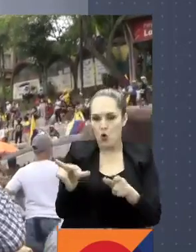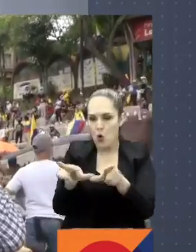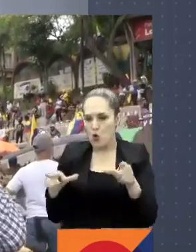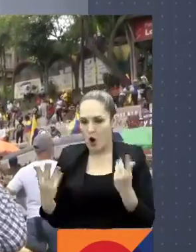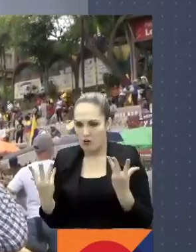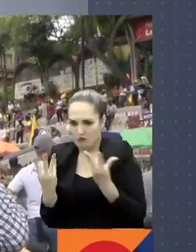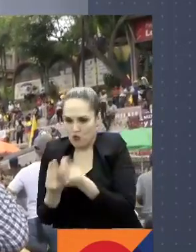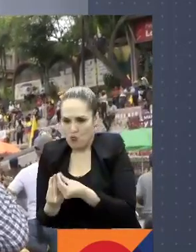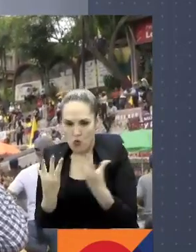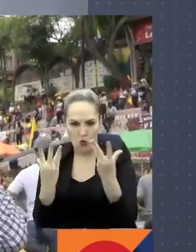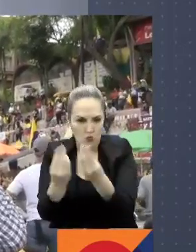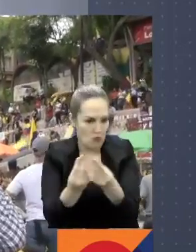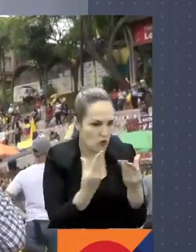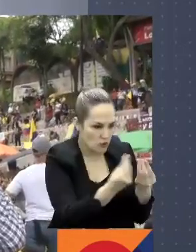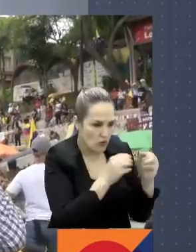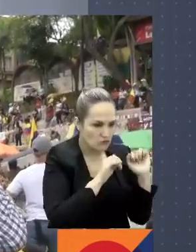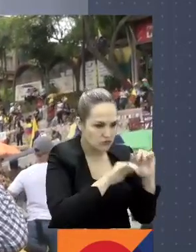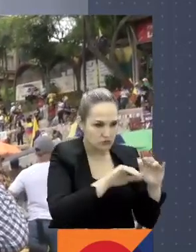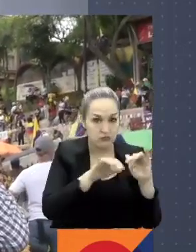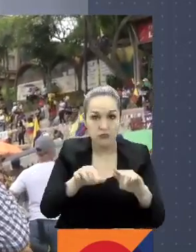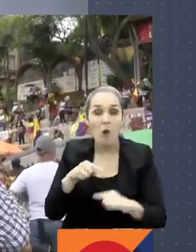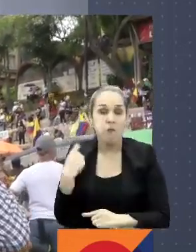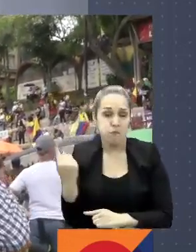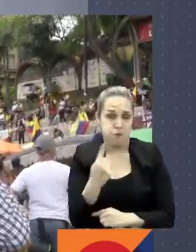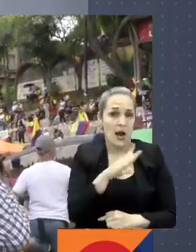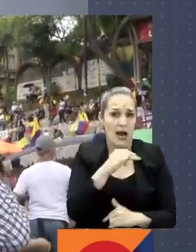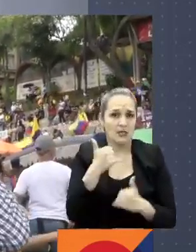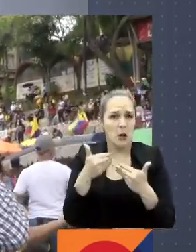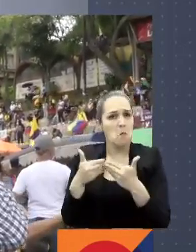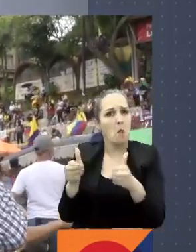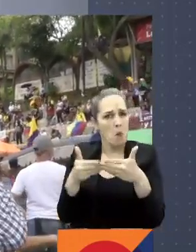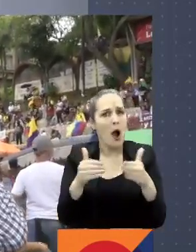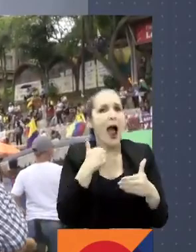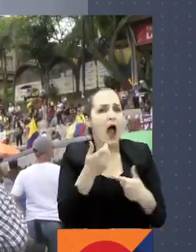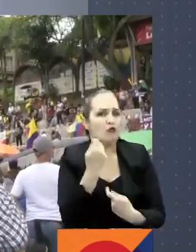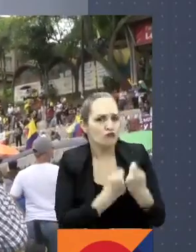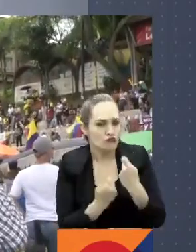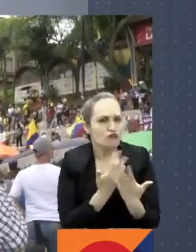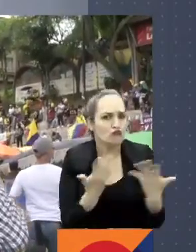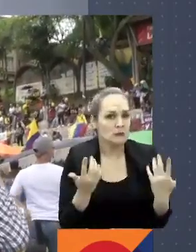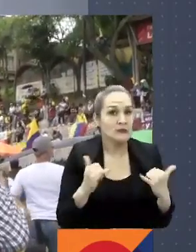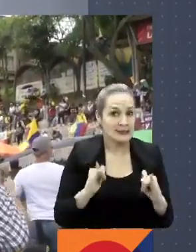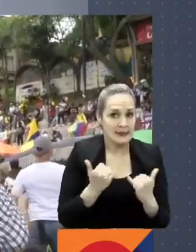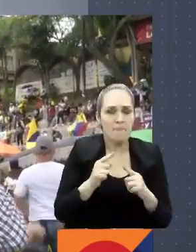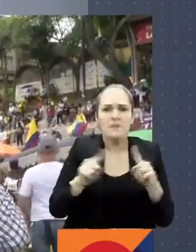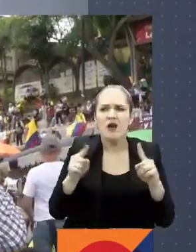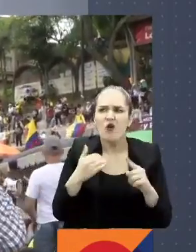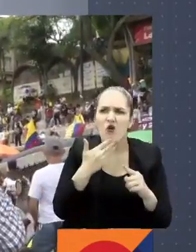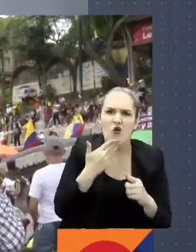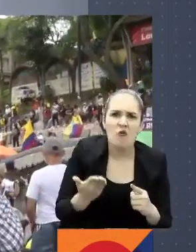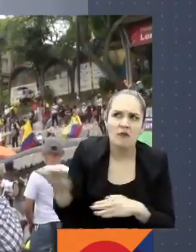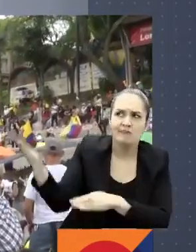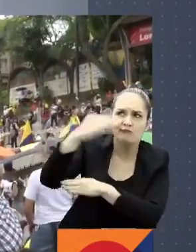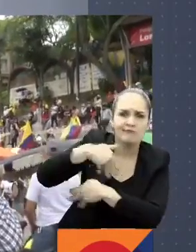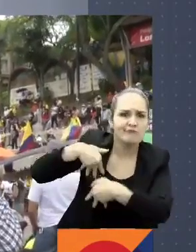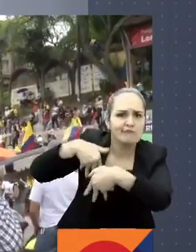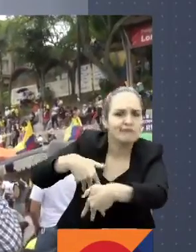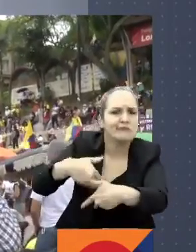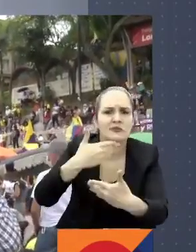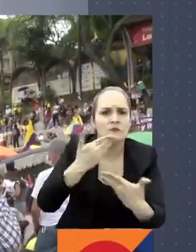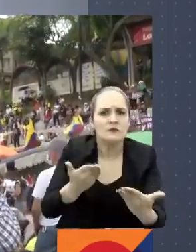de reactivación económica tras las nuevas medidas. Carlos Gutiérrez, buenas tardes. ¿Cómo avanza la movilización en Cali?